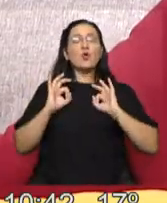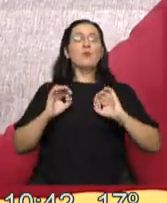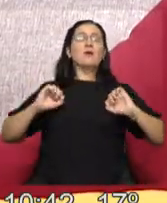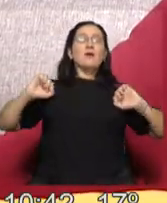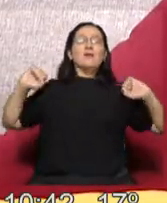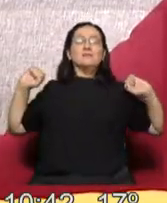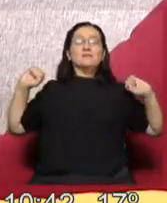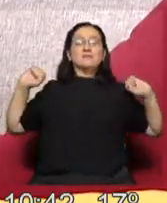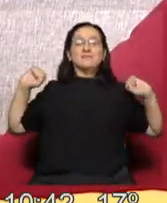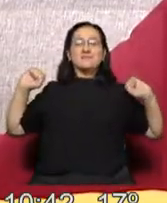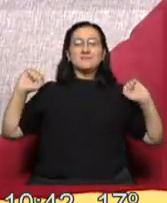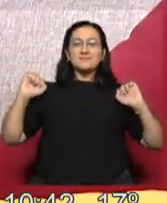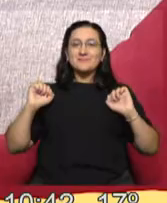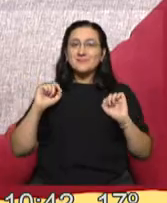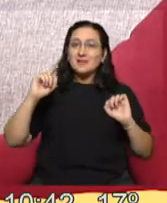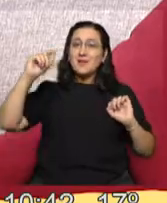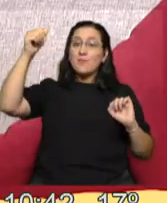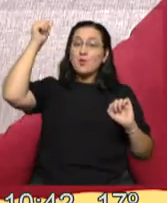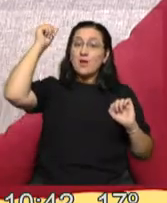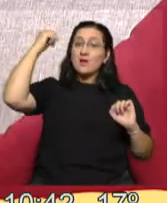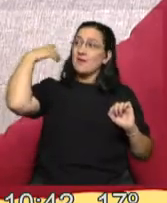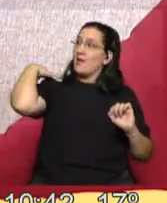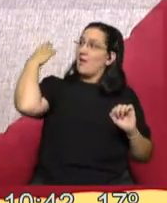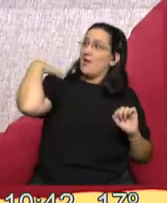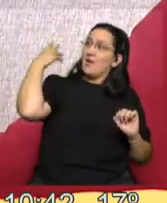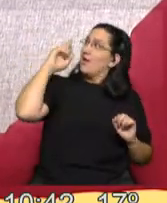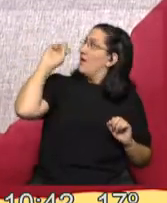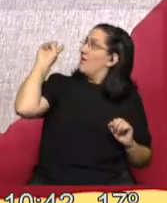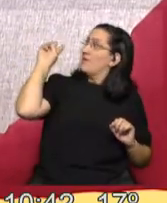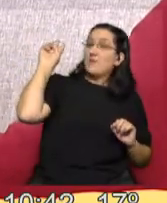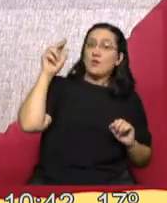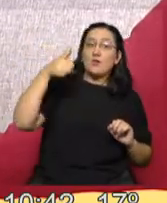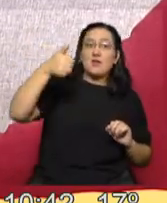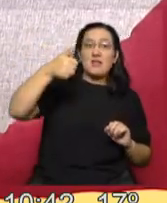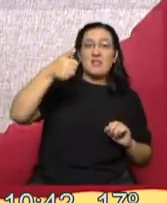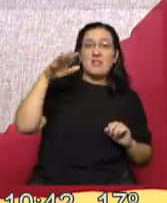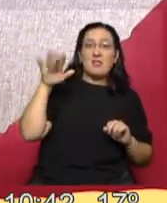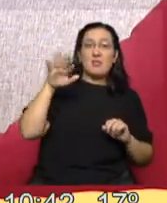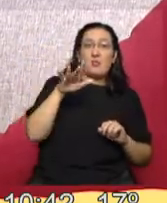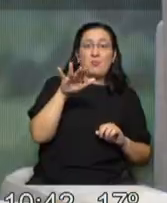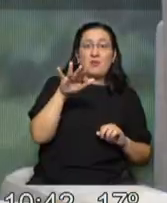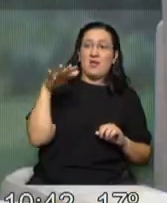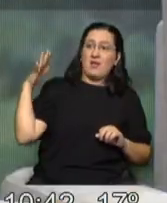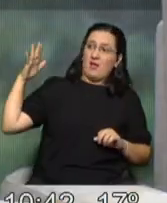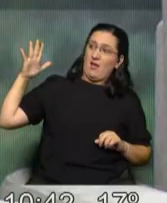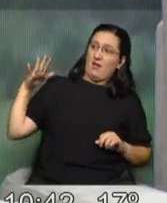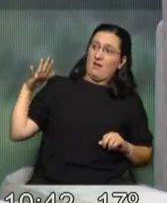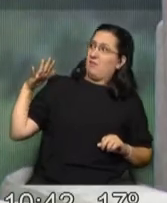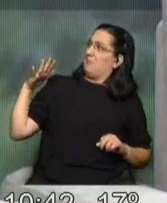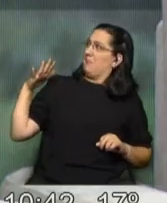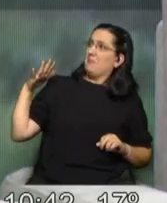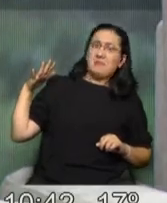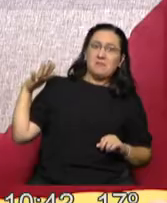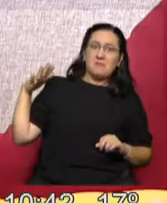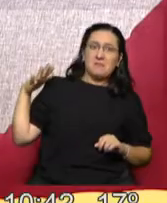en la butaca y por arriba del hombro derecho veo el dedo gordo de un pie. ¡No! Que por supuesto estaba acompañado